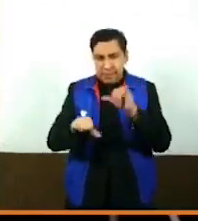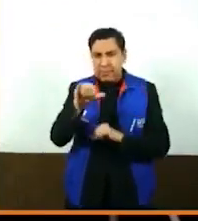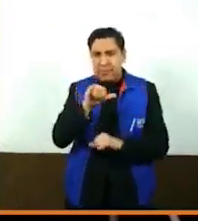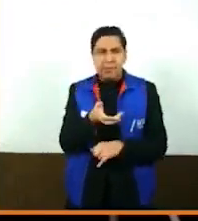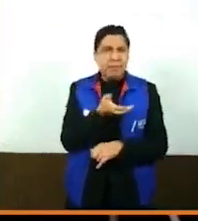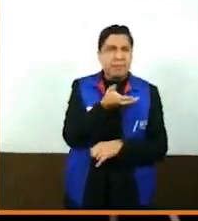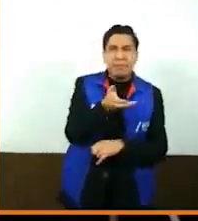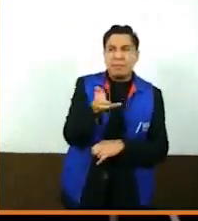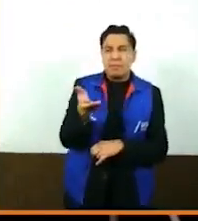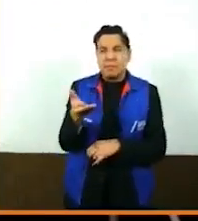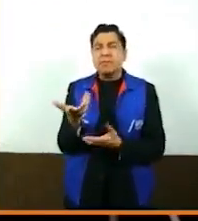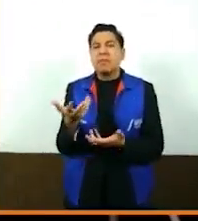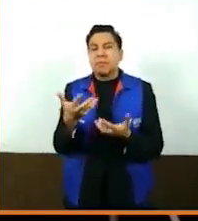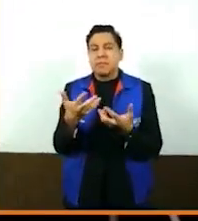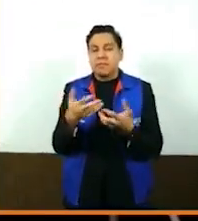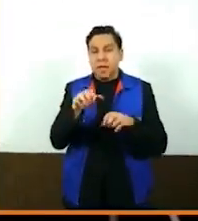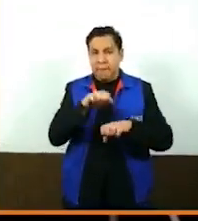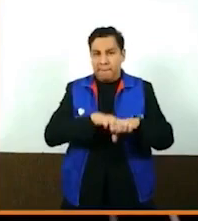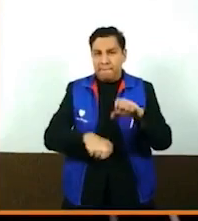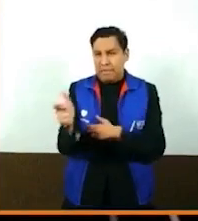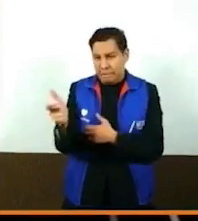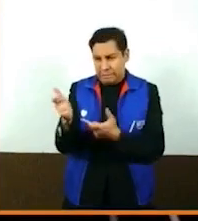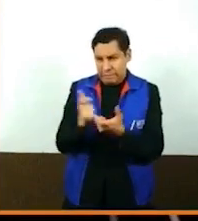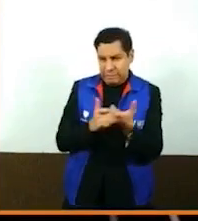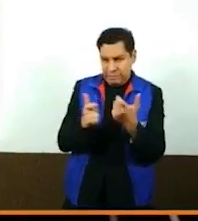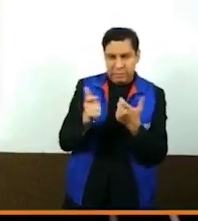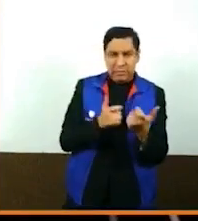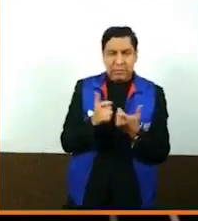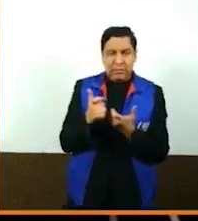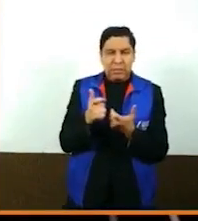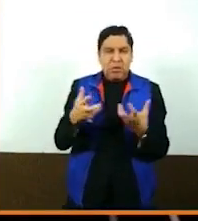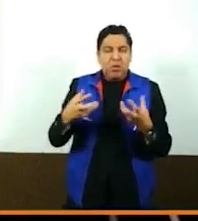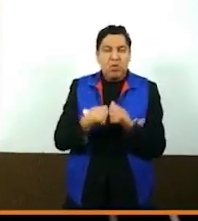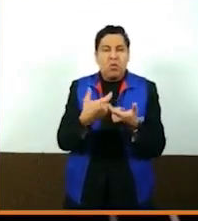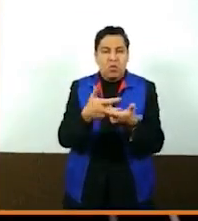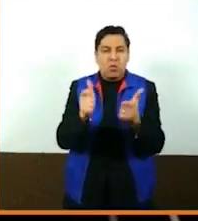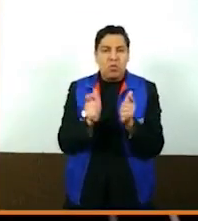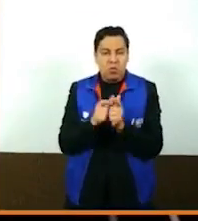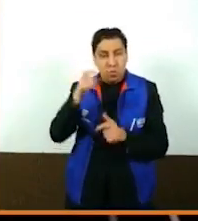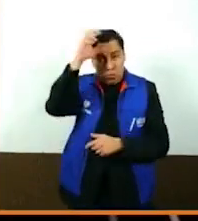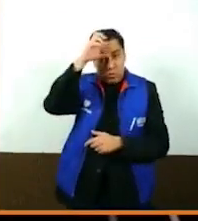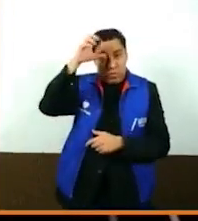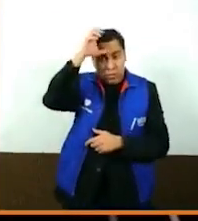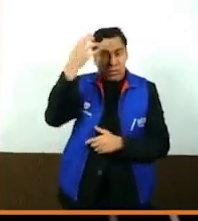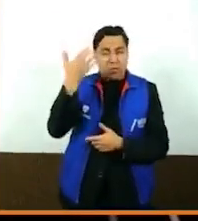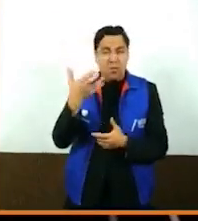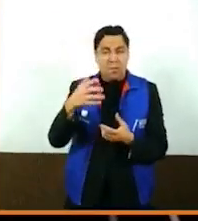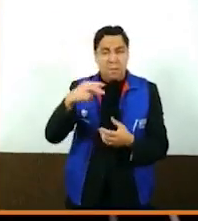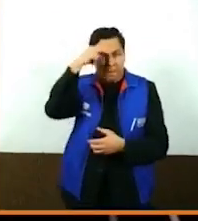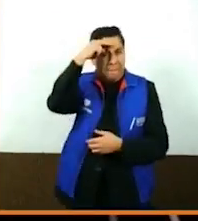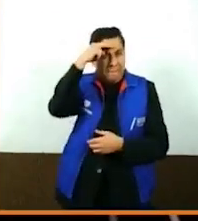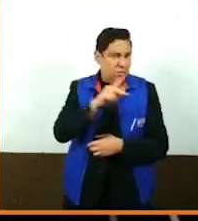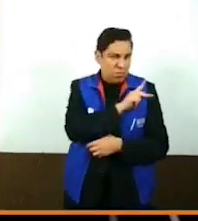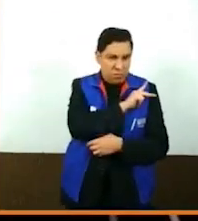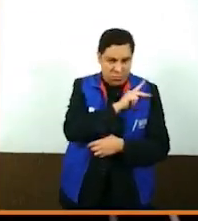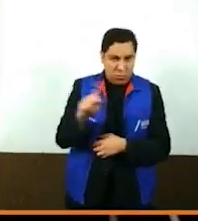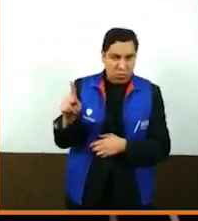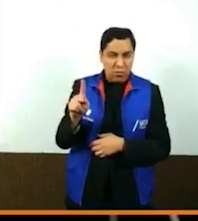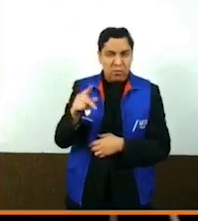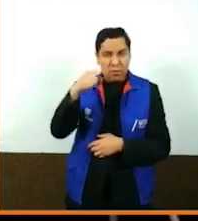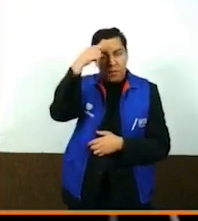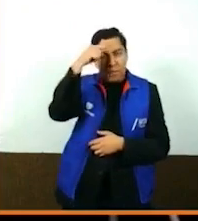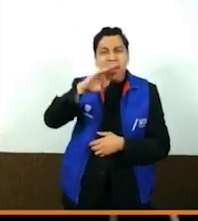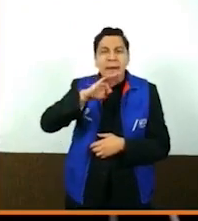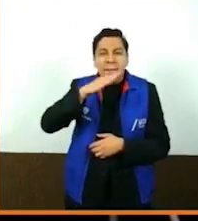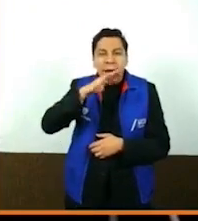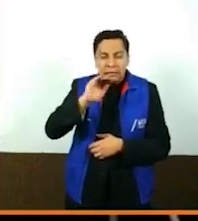del interior de la compañía y se aventó casi 10 años con un grupo de científicos mexicanos, todos ellos, para crear un